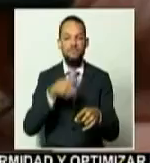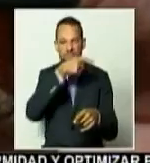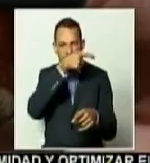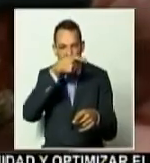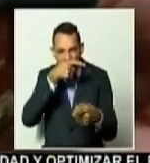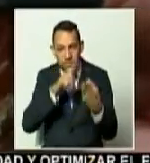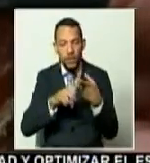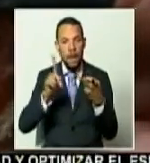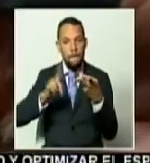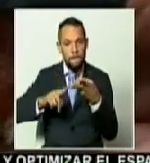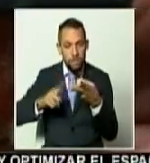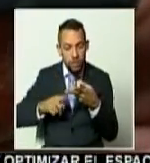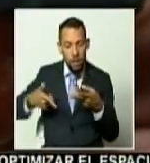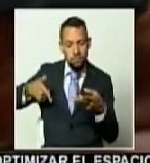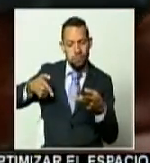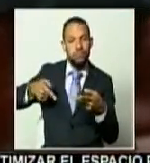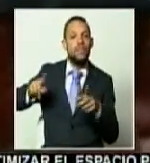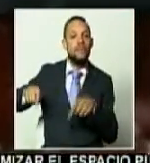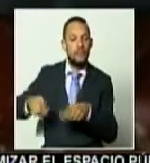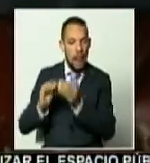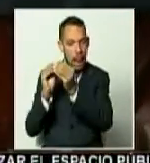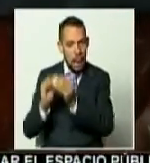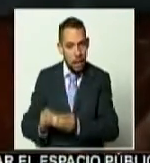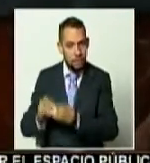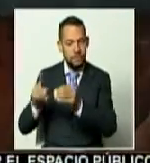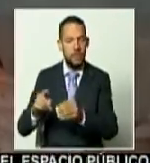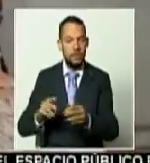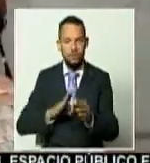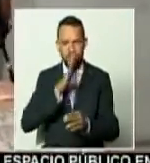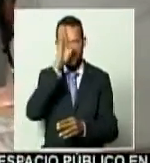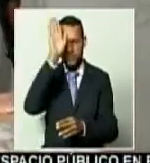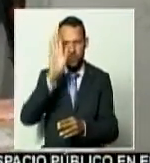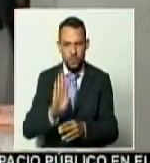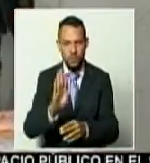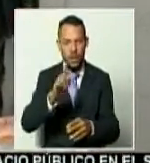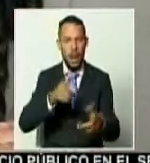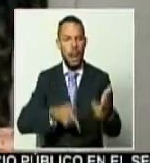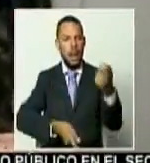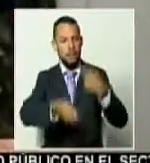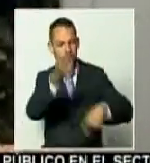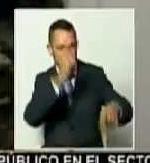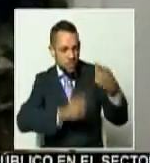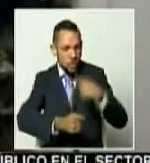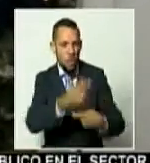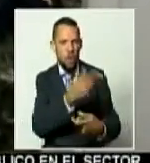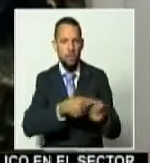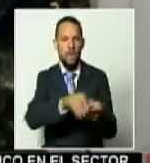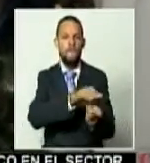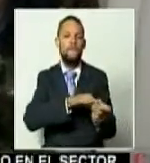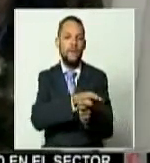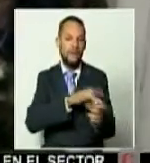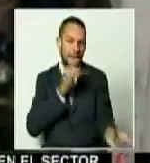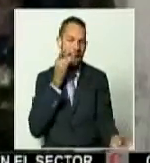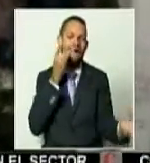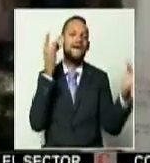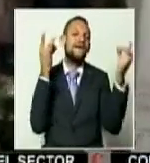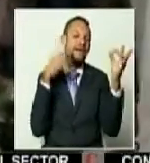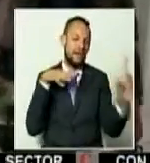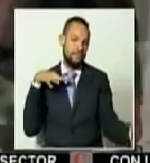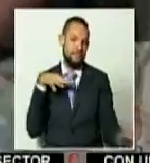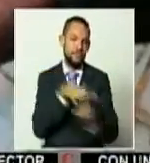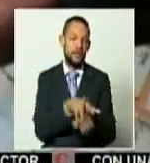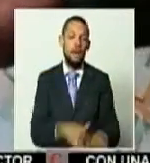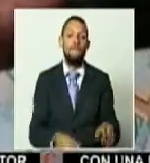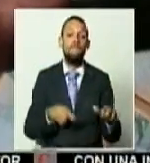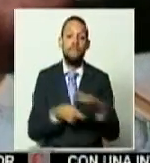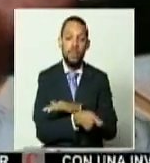fuego tipo revólver. Las autoridades investigan si el hombre tendría relación con varios delitos cometidos en la zona donde fue capturado, incluyendo